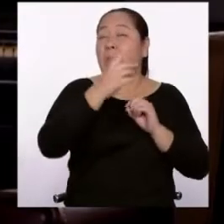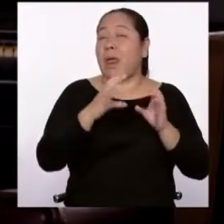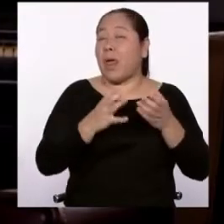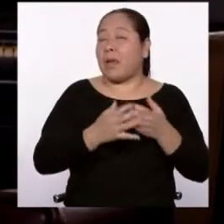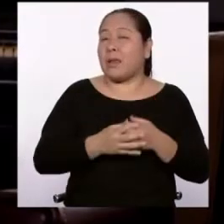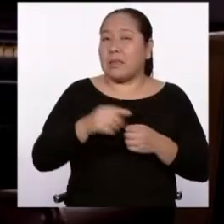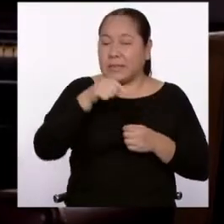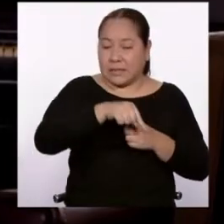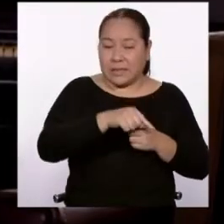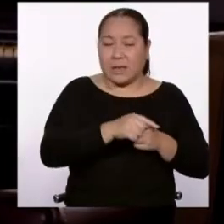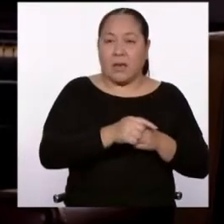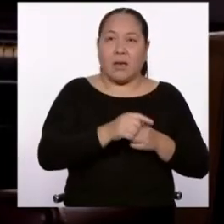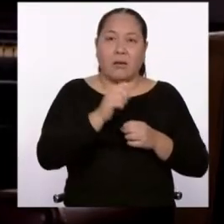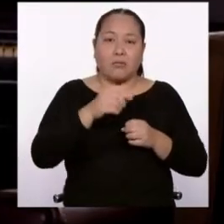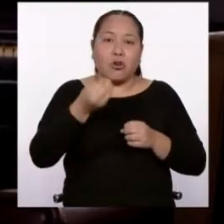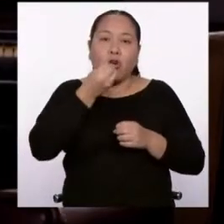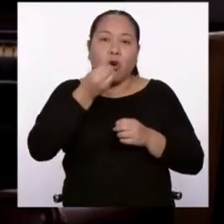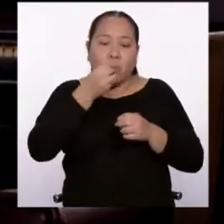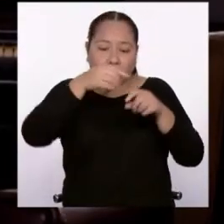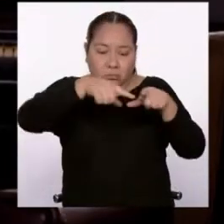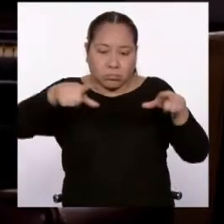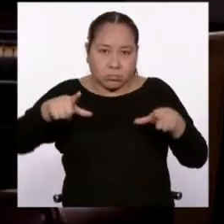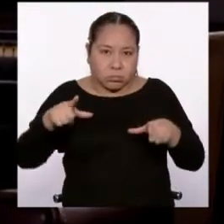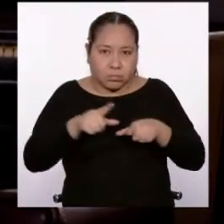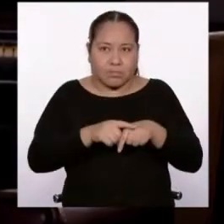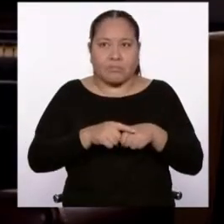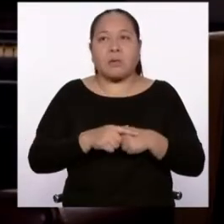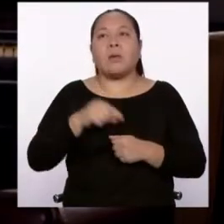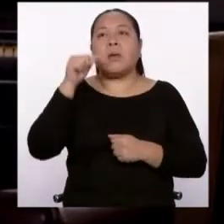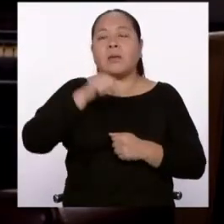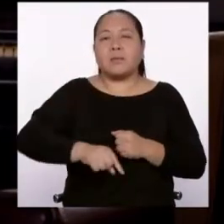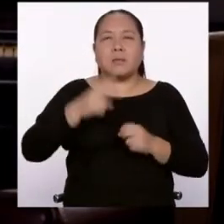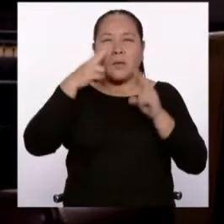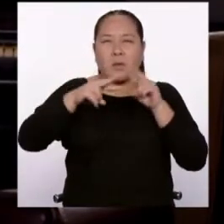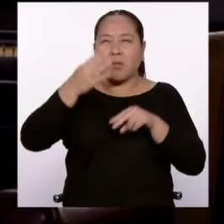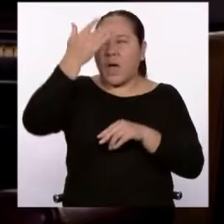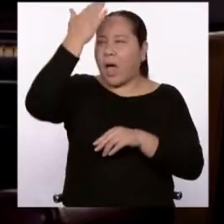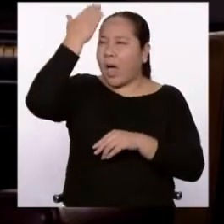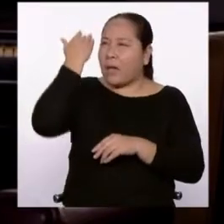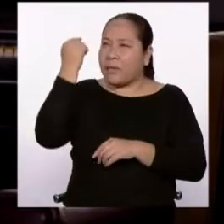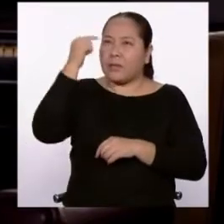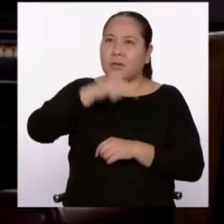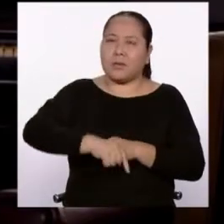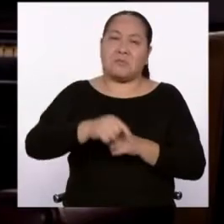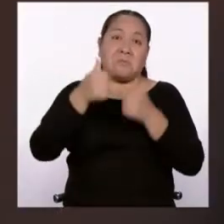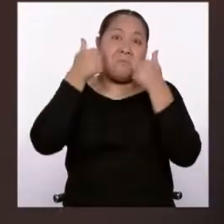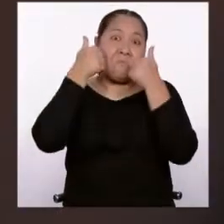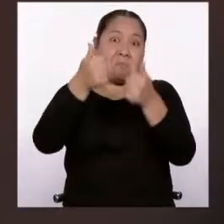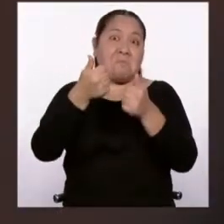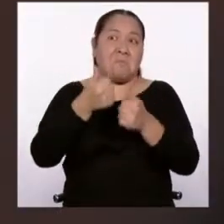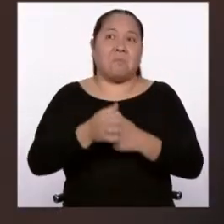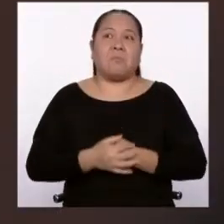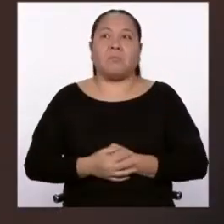está por allí. Eso es, he visto esas épocas en que realmente están en todo su apogeo, ¿no?